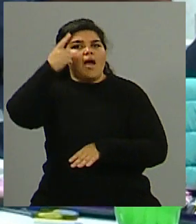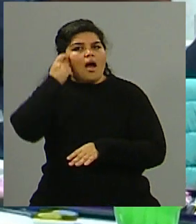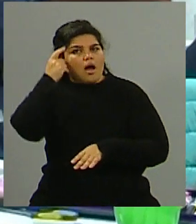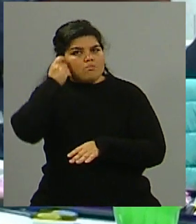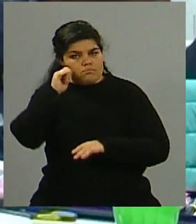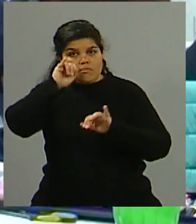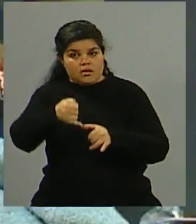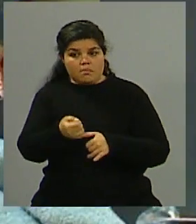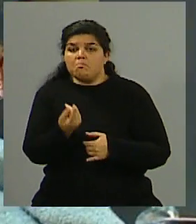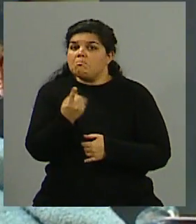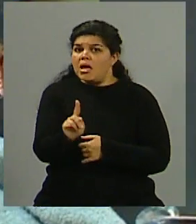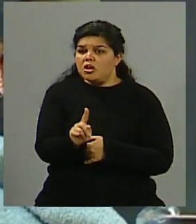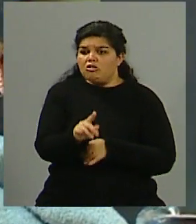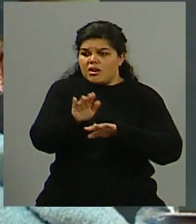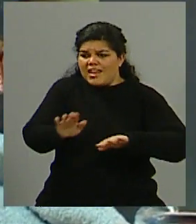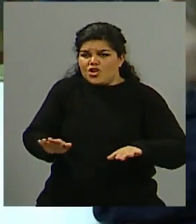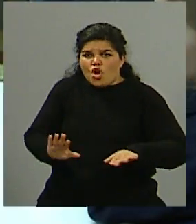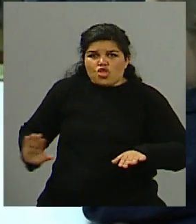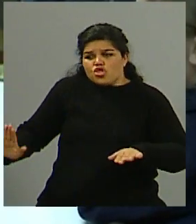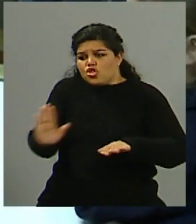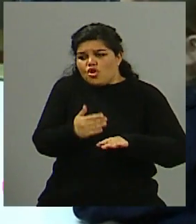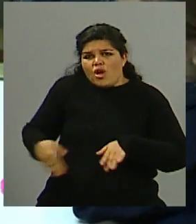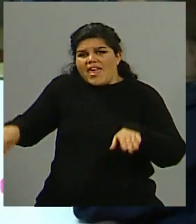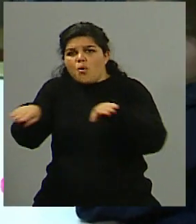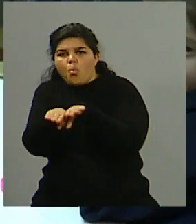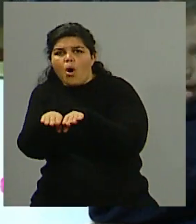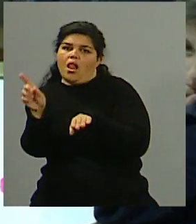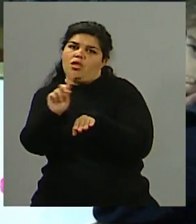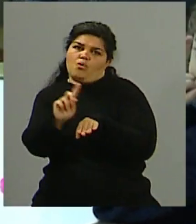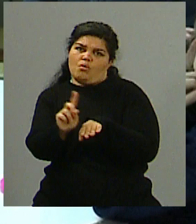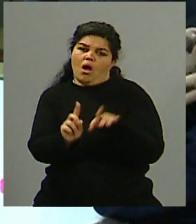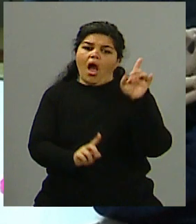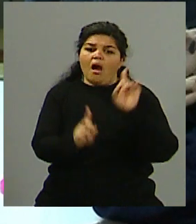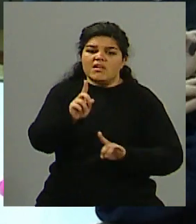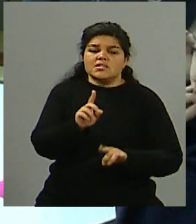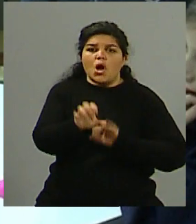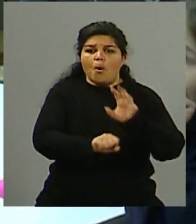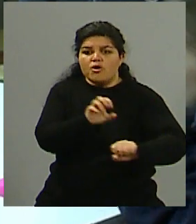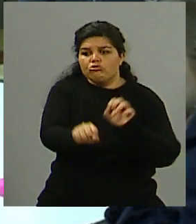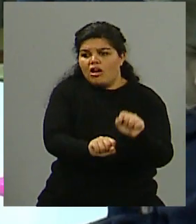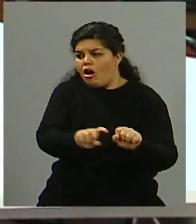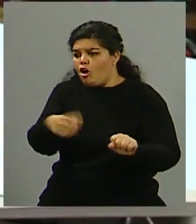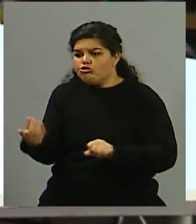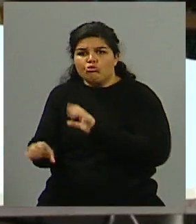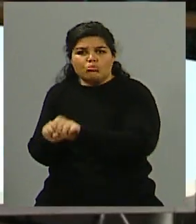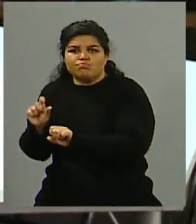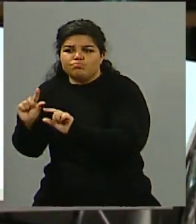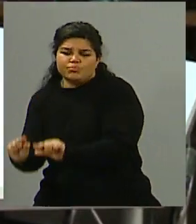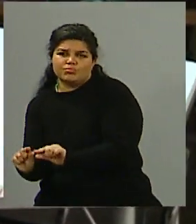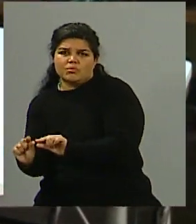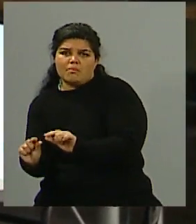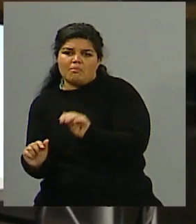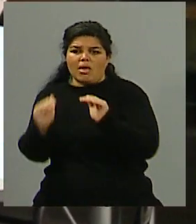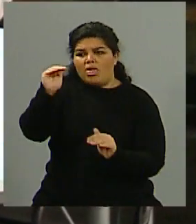es igual, que no todos tienen las mismas posibilidades. Entonces, el tema de la